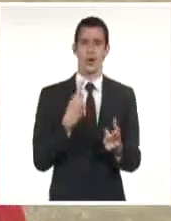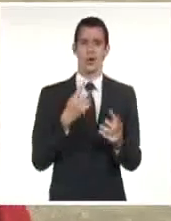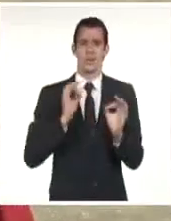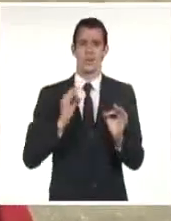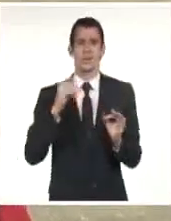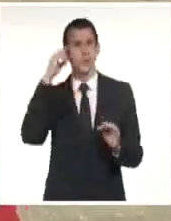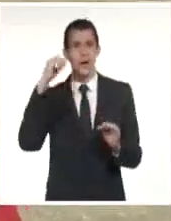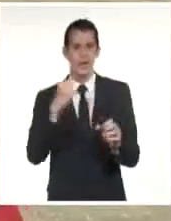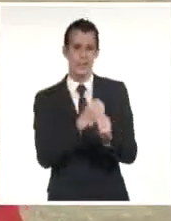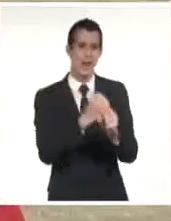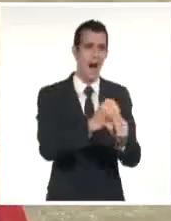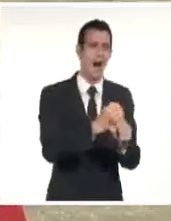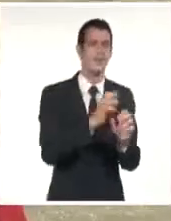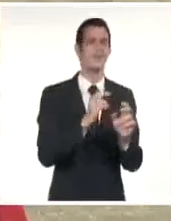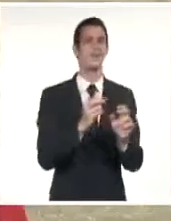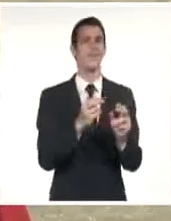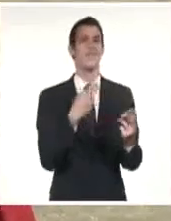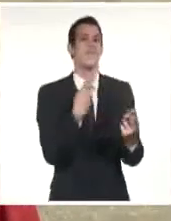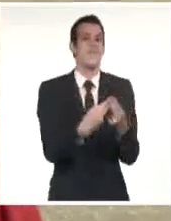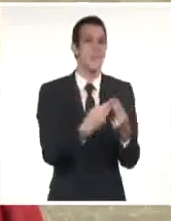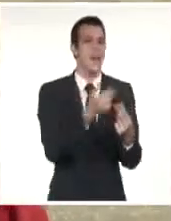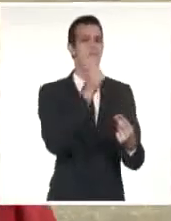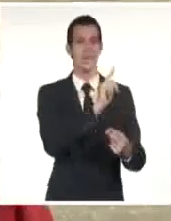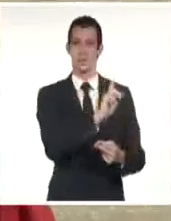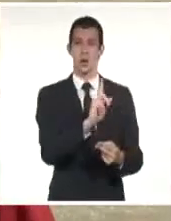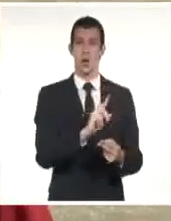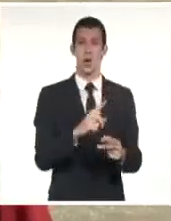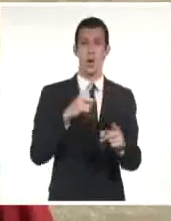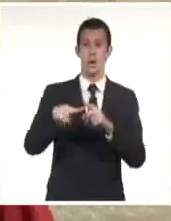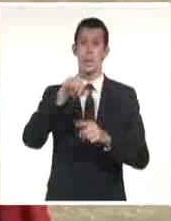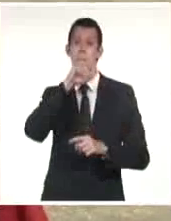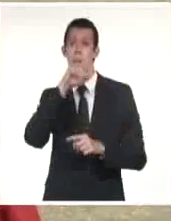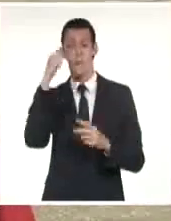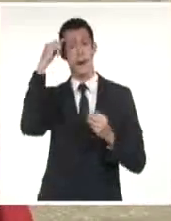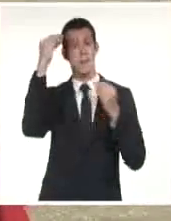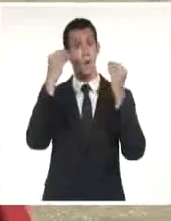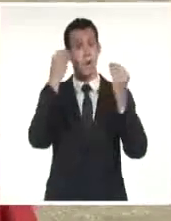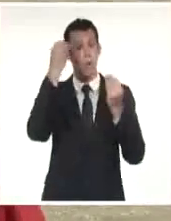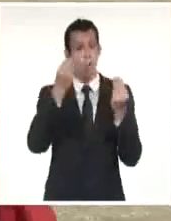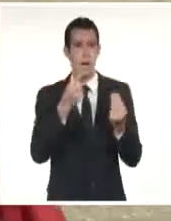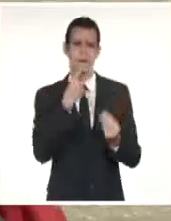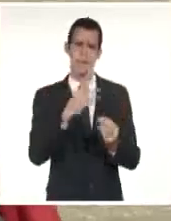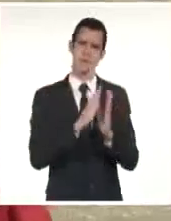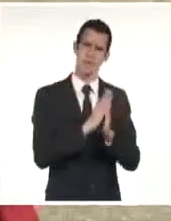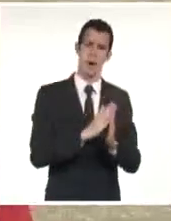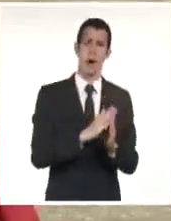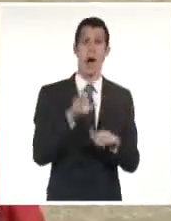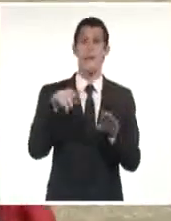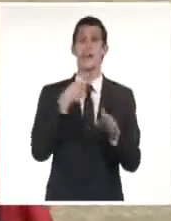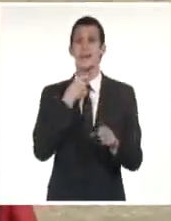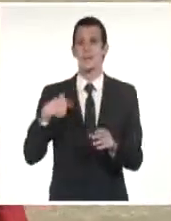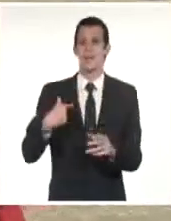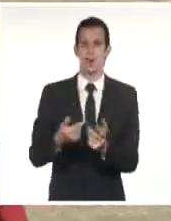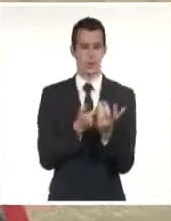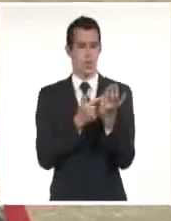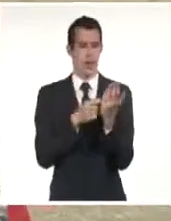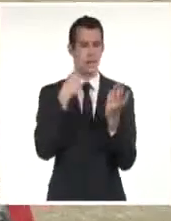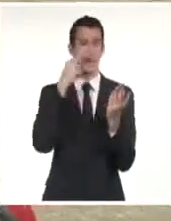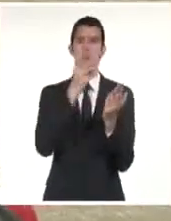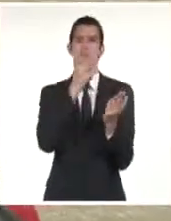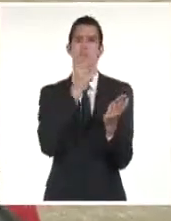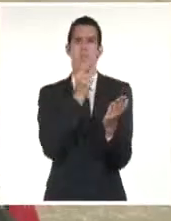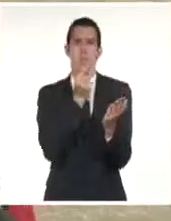que pueda que los llame, que les diga cómo estoy. A veces he tenido momentos que tengo poca carga en el teléfono y lo he tenido que dejar y entonces se preocupan más